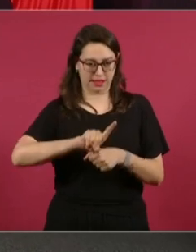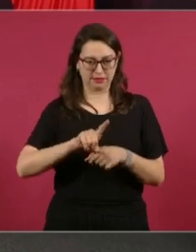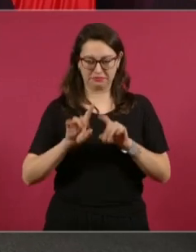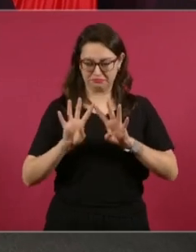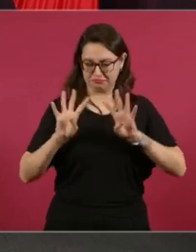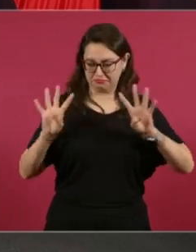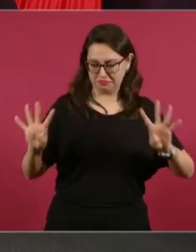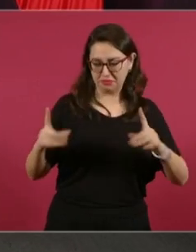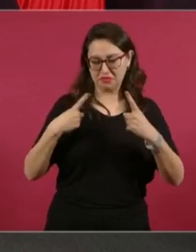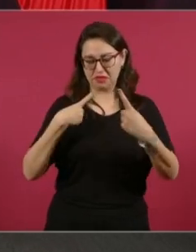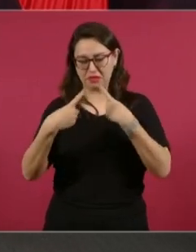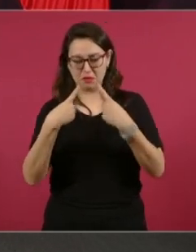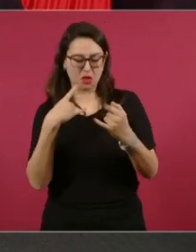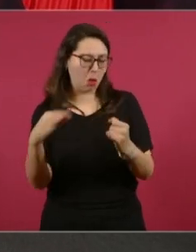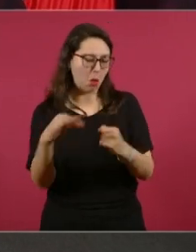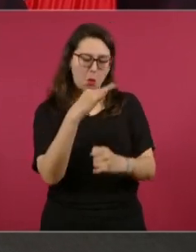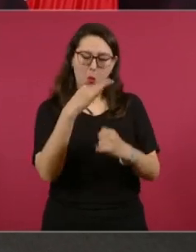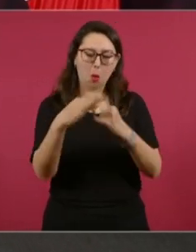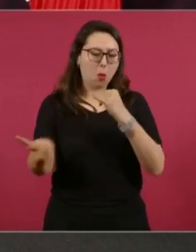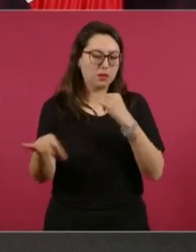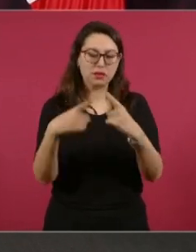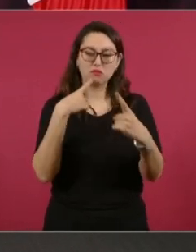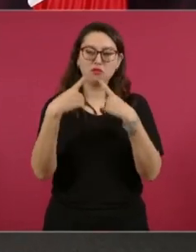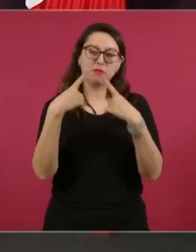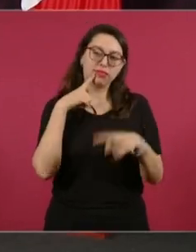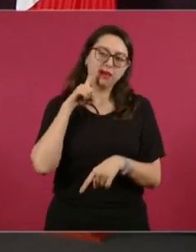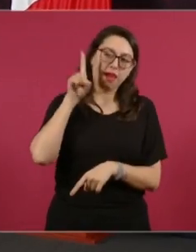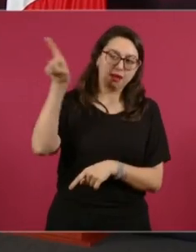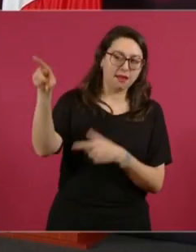de rutina, ya el último, en Mérida,